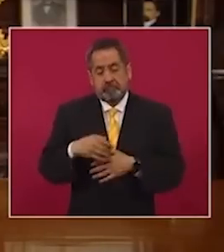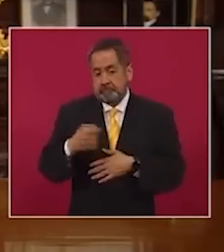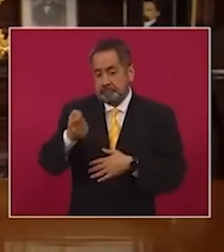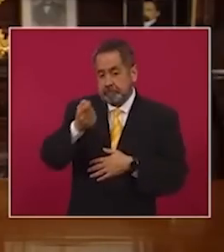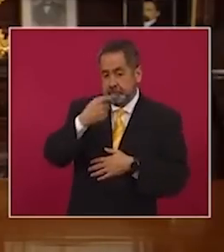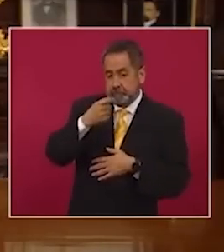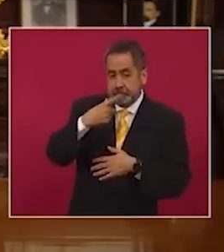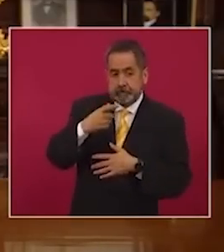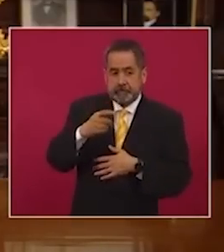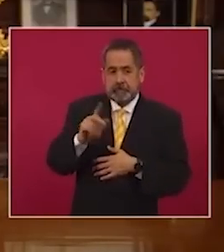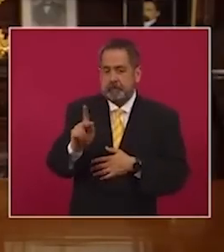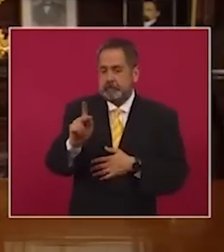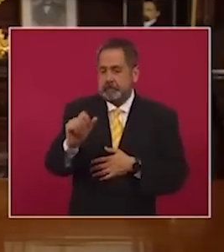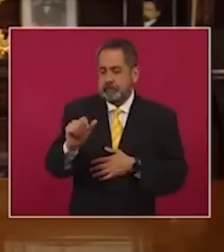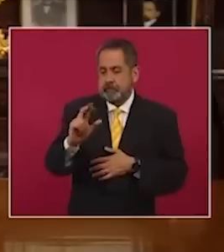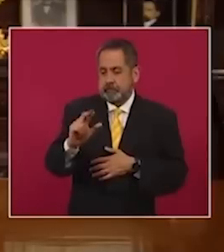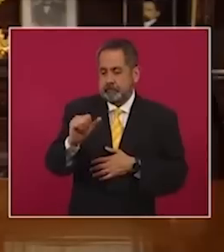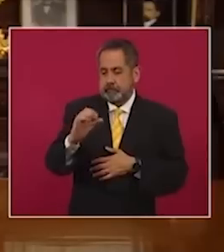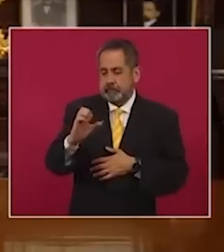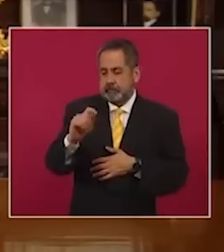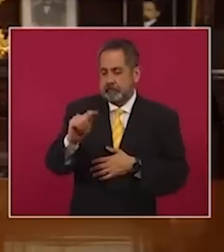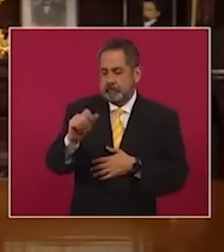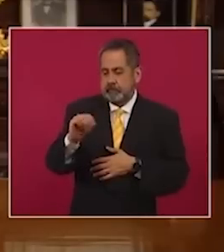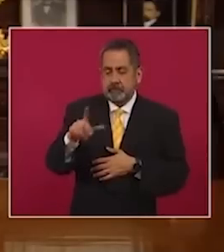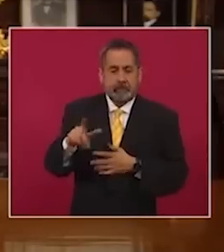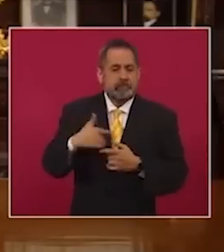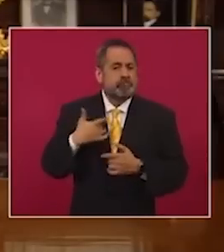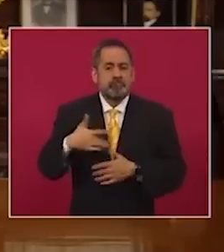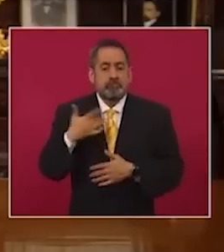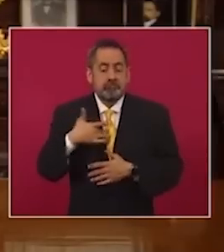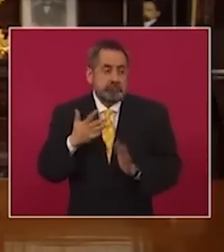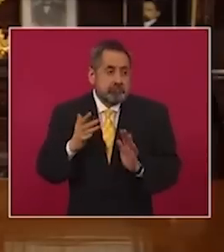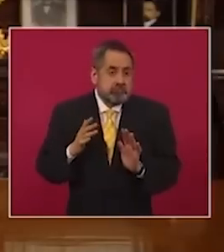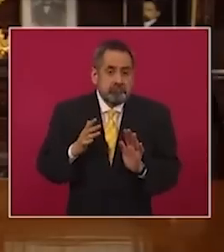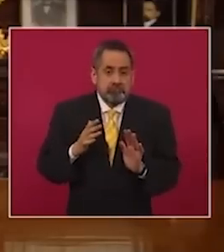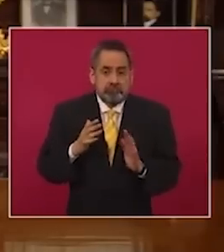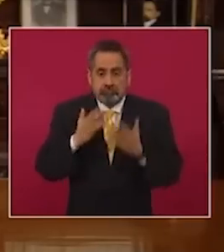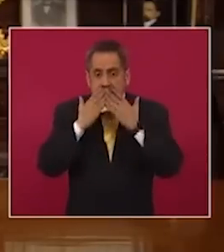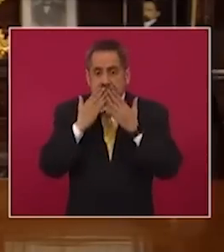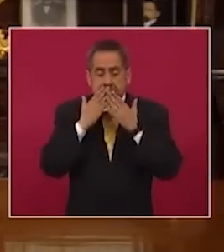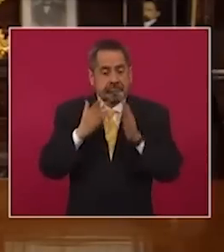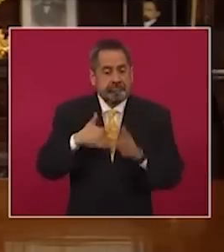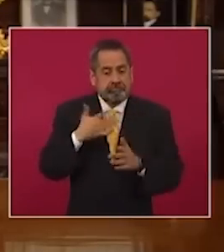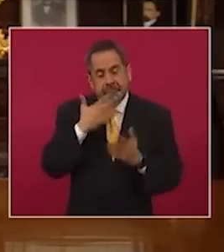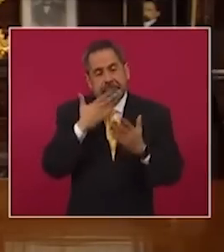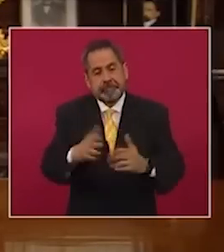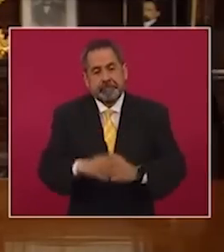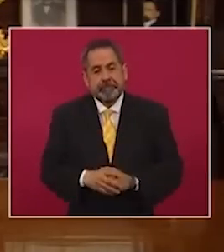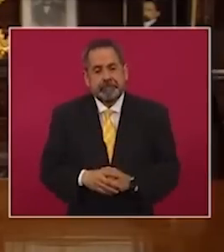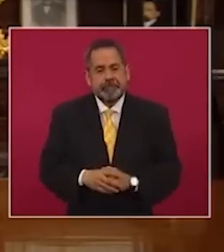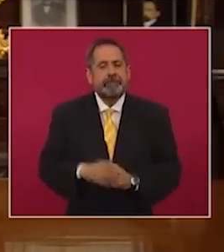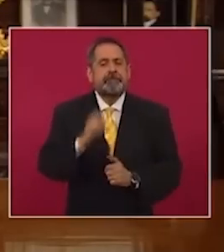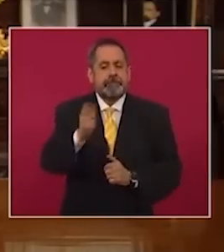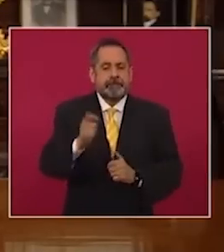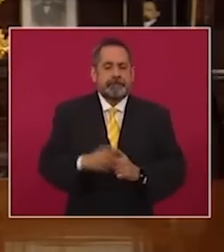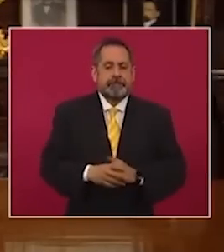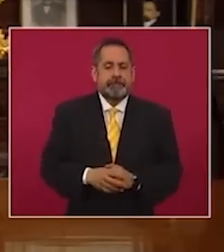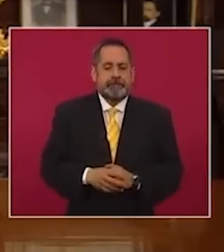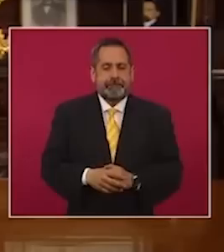paracetamol y me siento bastante bien. Entonces,